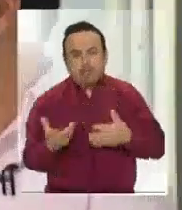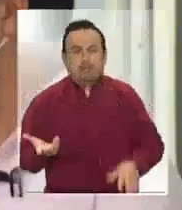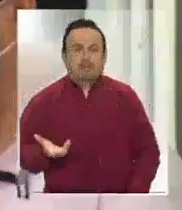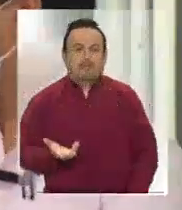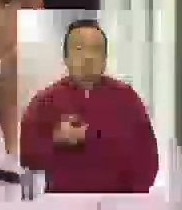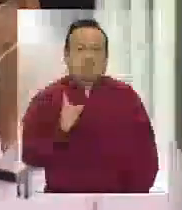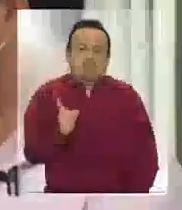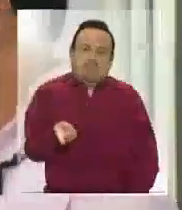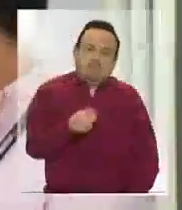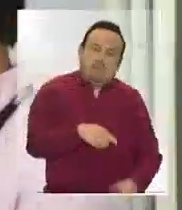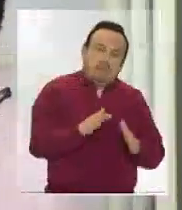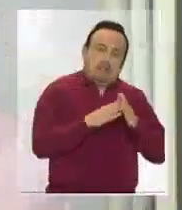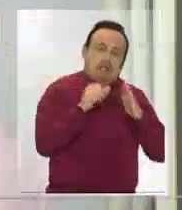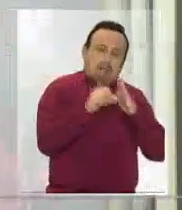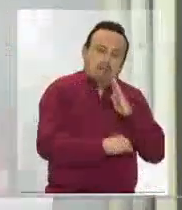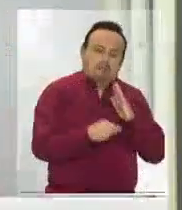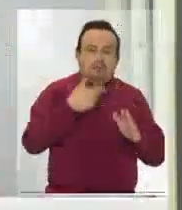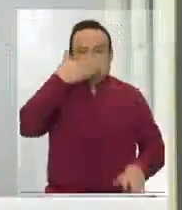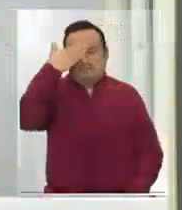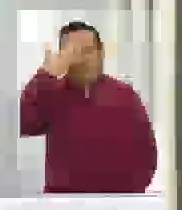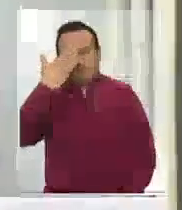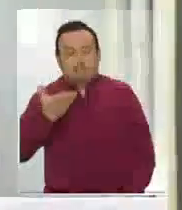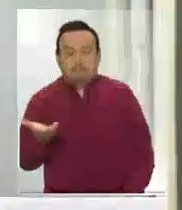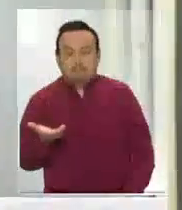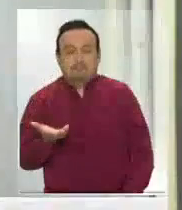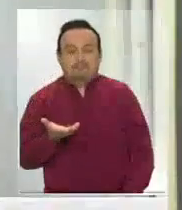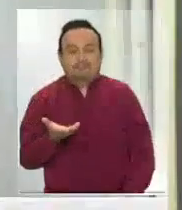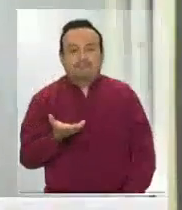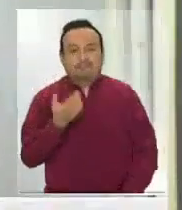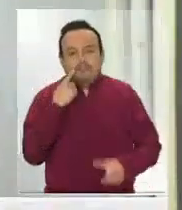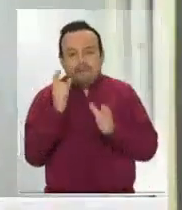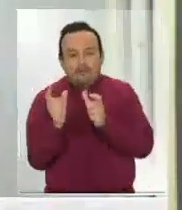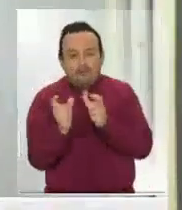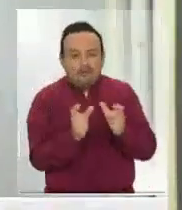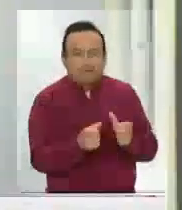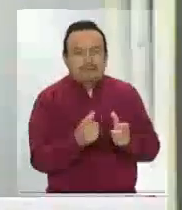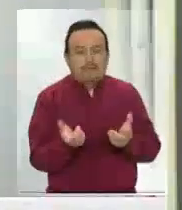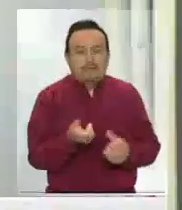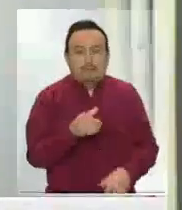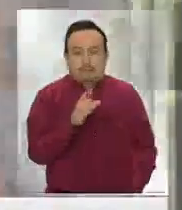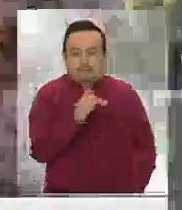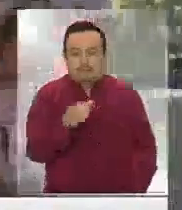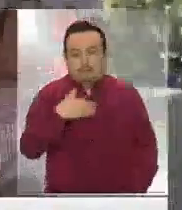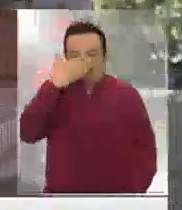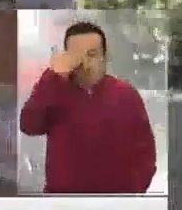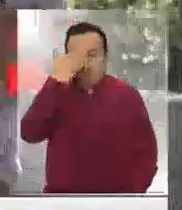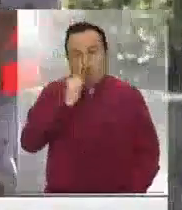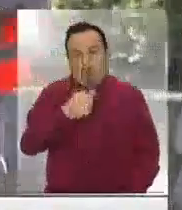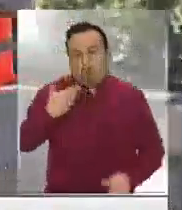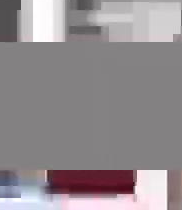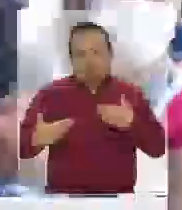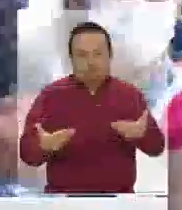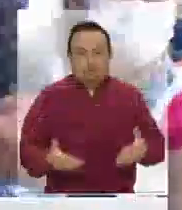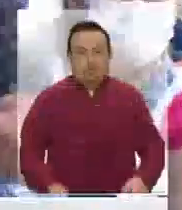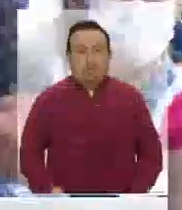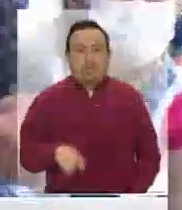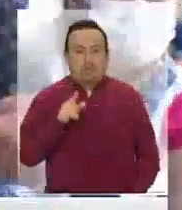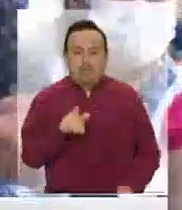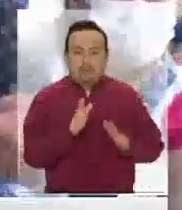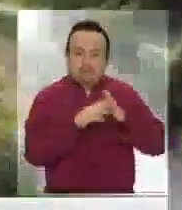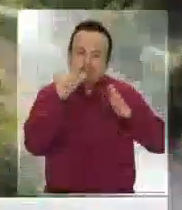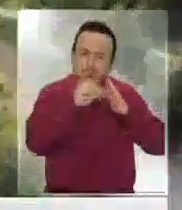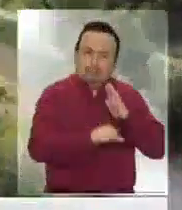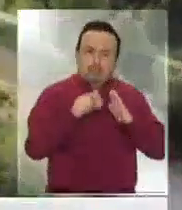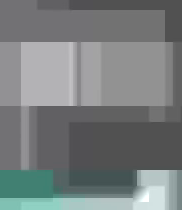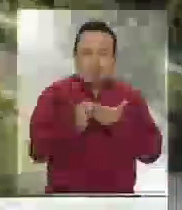bien, si tiene que volver a su casa, si la fiebre es alta, porque obviamente una persona con fiebre puede contagiar. Protocolo pensado post-cuarentena total para